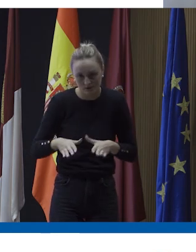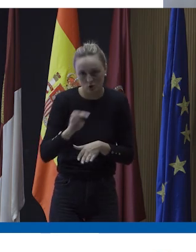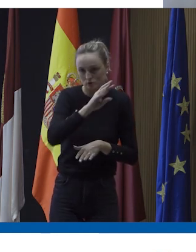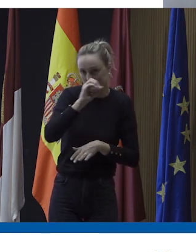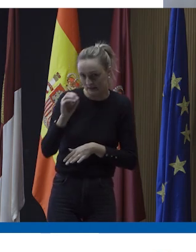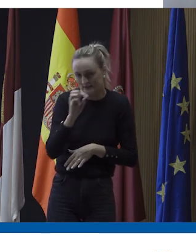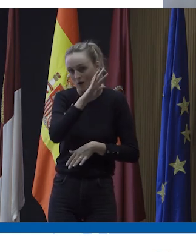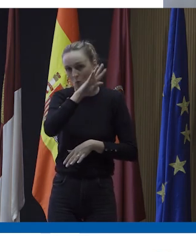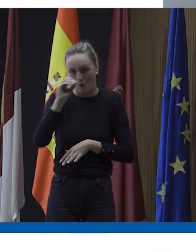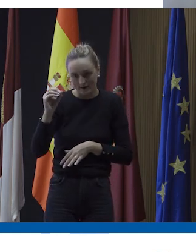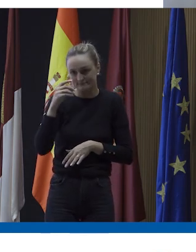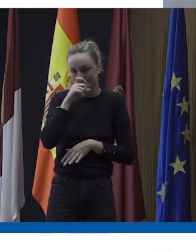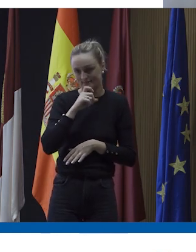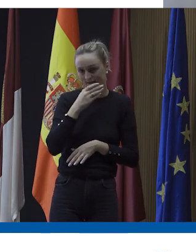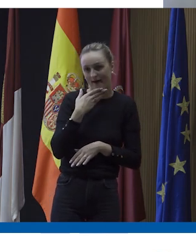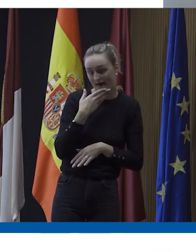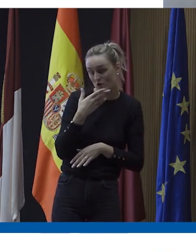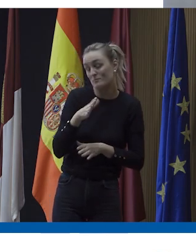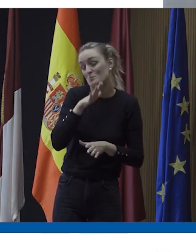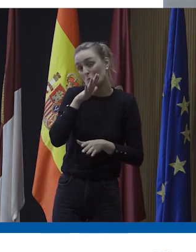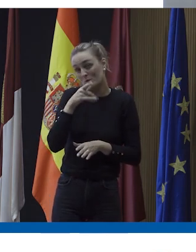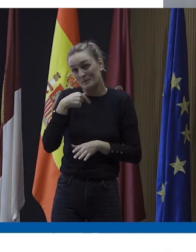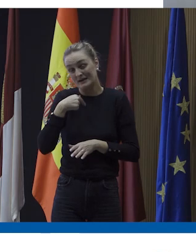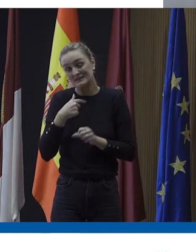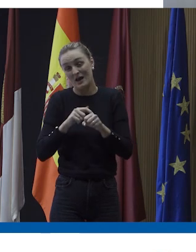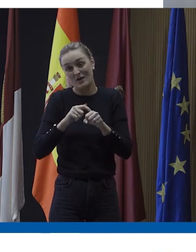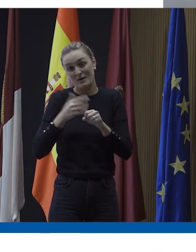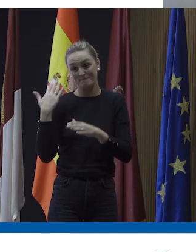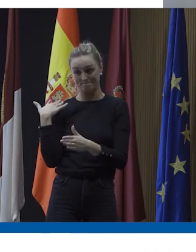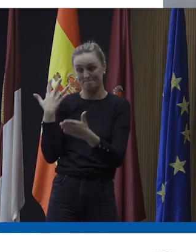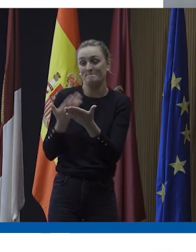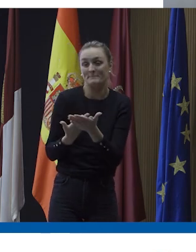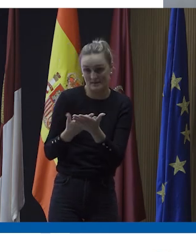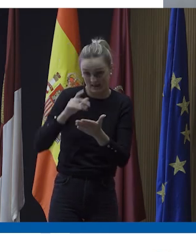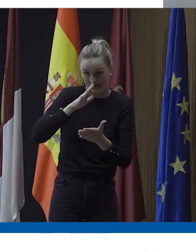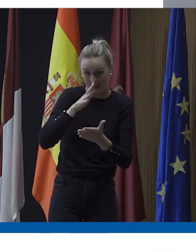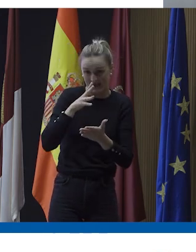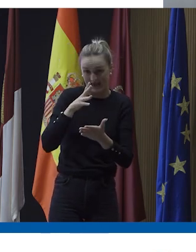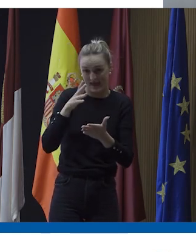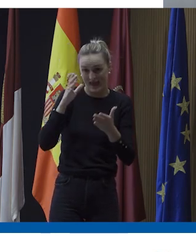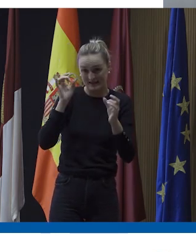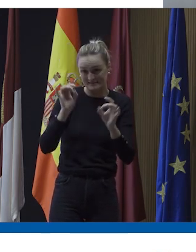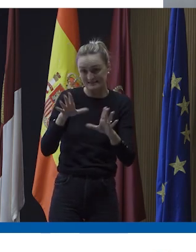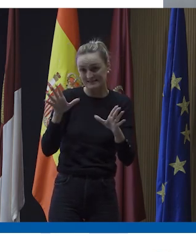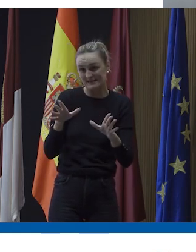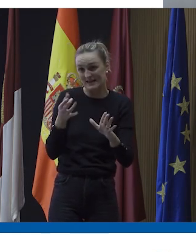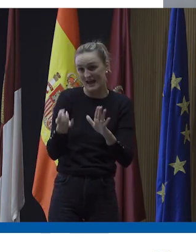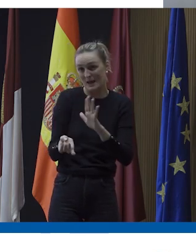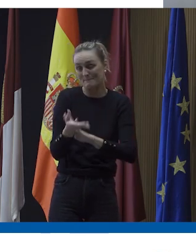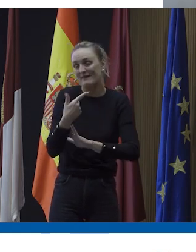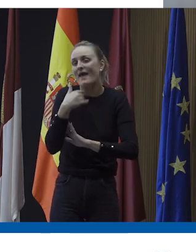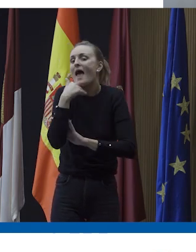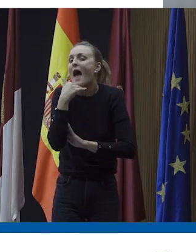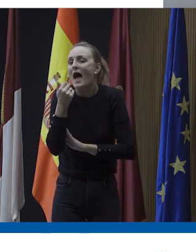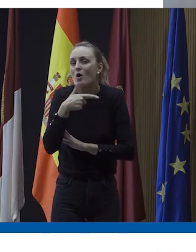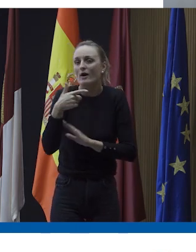35, 40 años? Bueno, pues porque ya tiene estos factores predisponentes y ha sucedido algo, ¿vale?, que ha hecho que